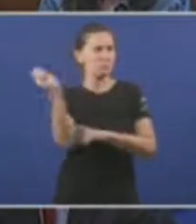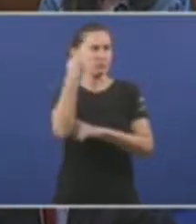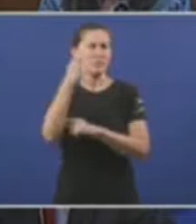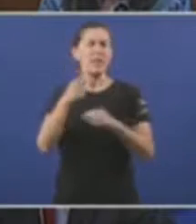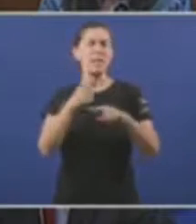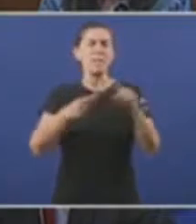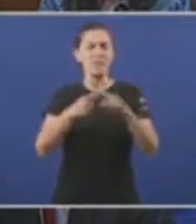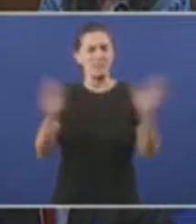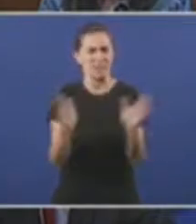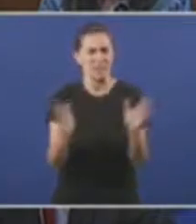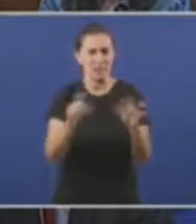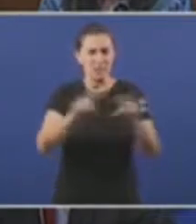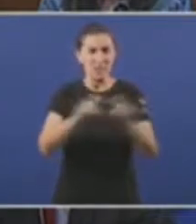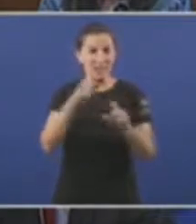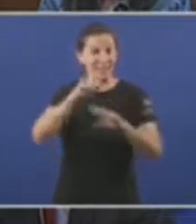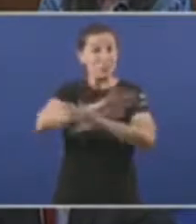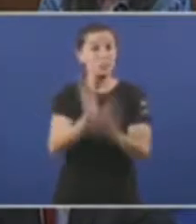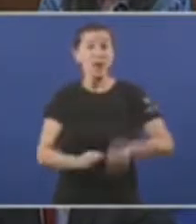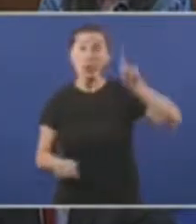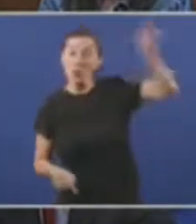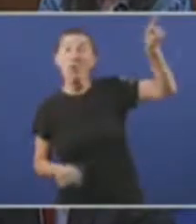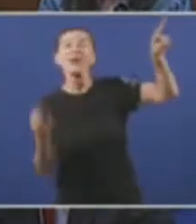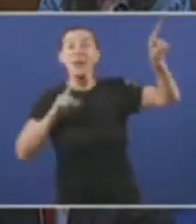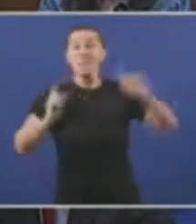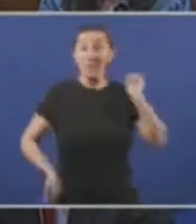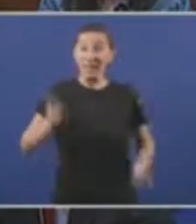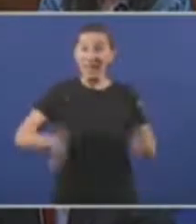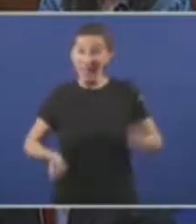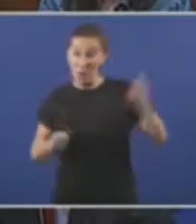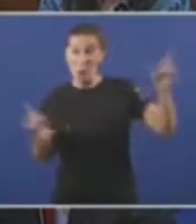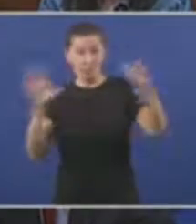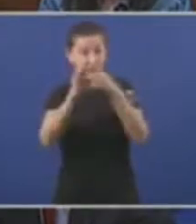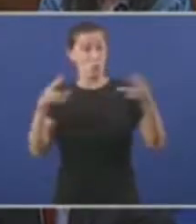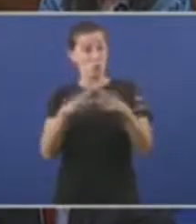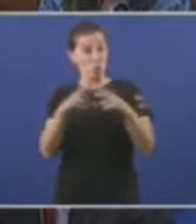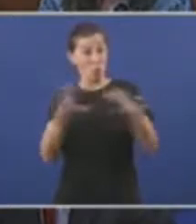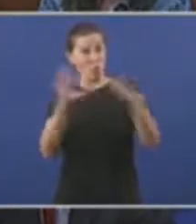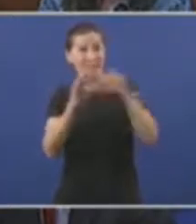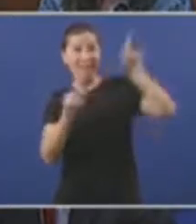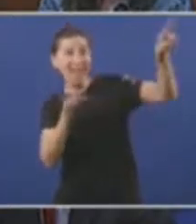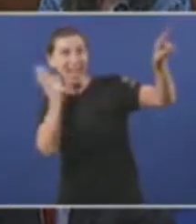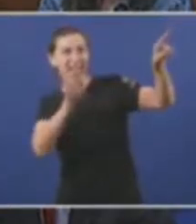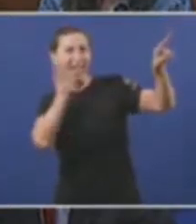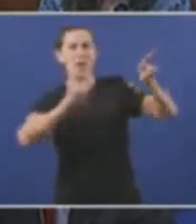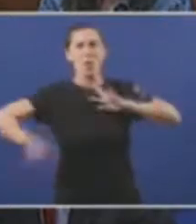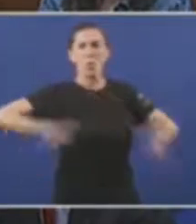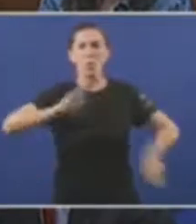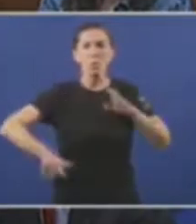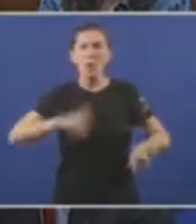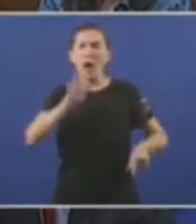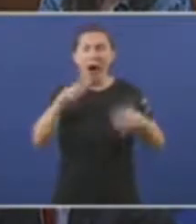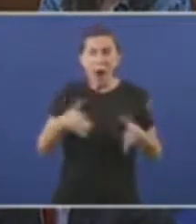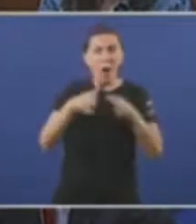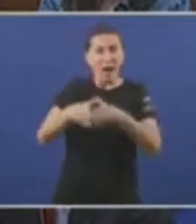resultado xa o vemos. Os seus socios mexicanos imputados por corrupción, un asteleiro en crise e hoxe mesmo